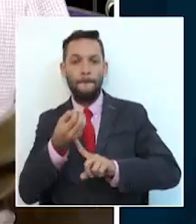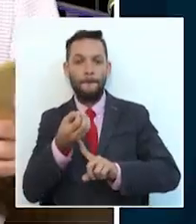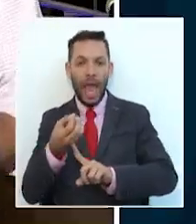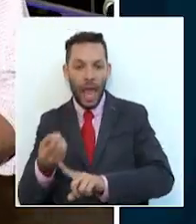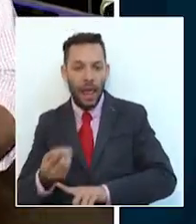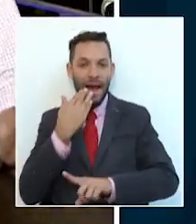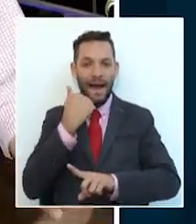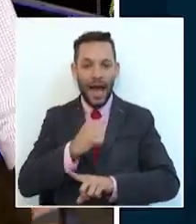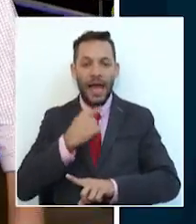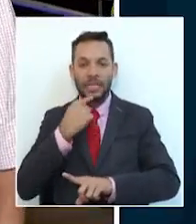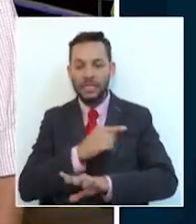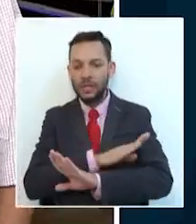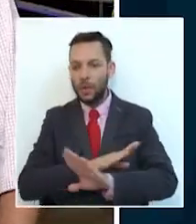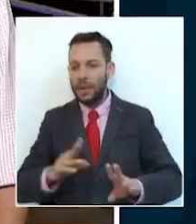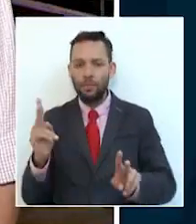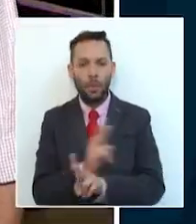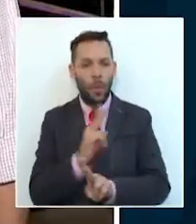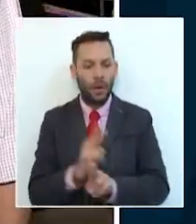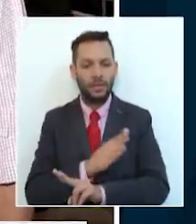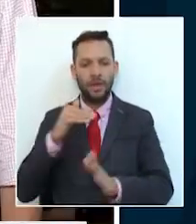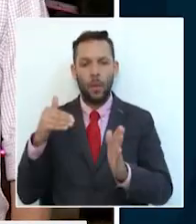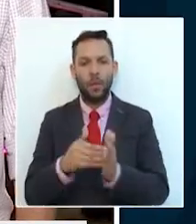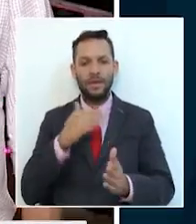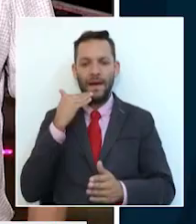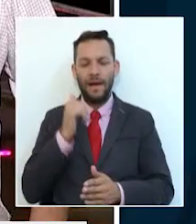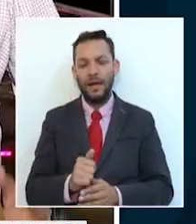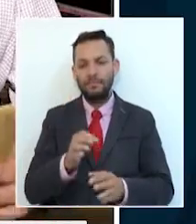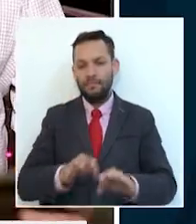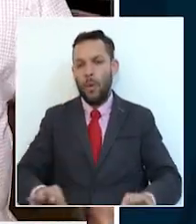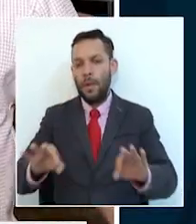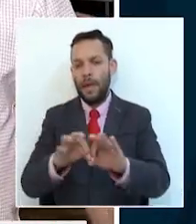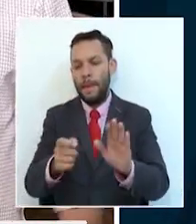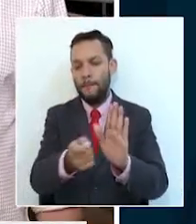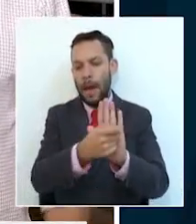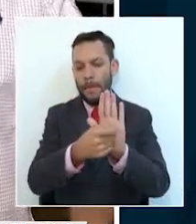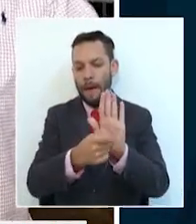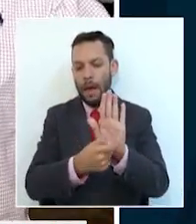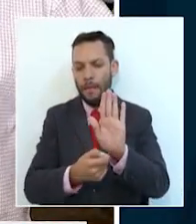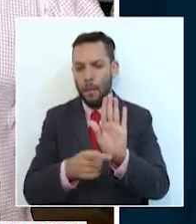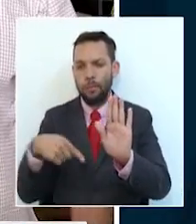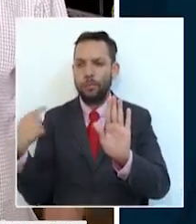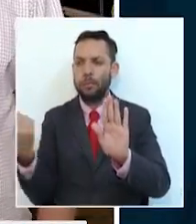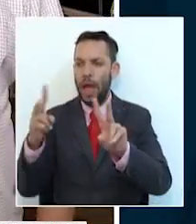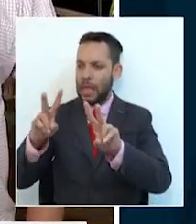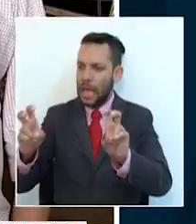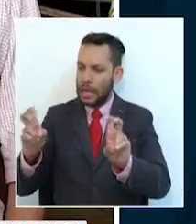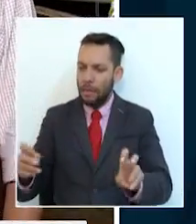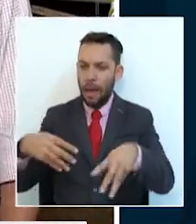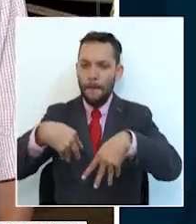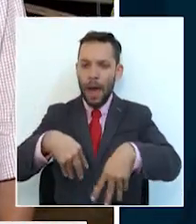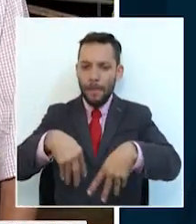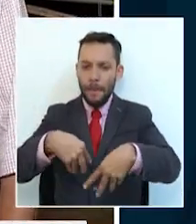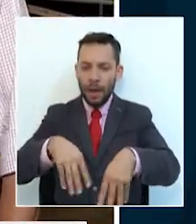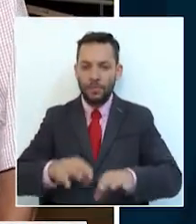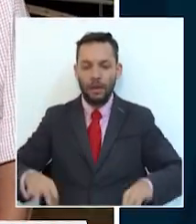policías que están diciendo no queremos más violencia en contra de la mujer. Aspectos importantes que van saliendo alrededor de todo este tema de las marchas que han sido